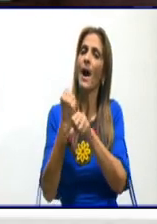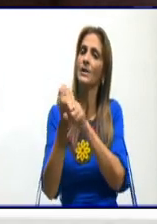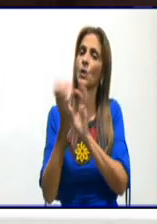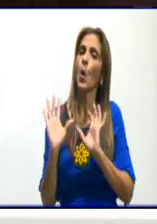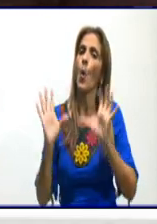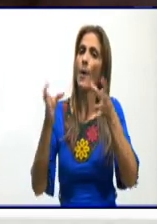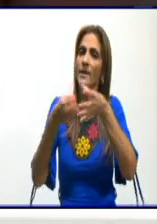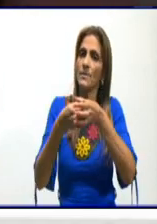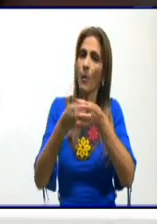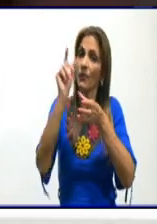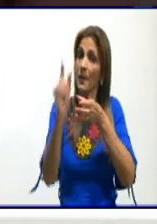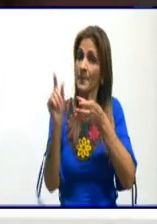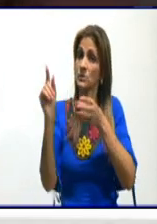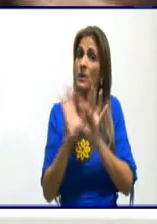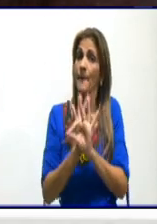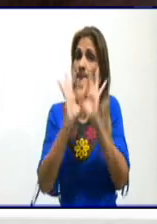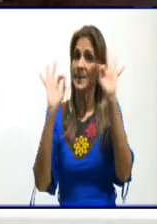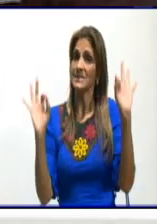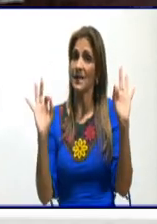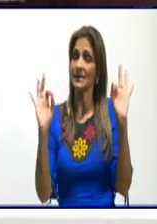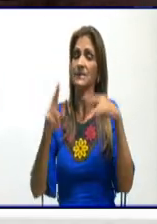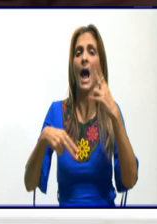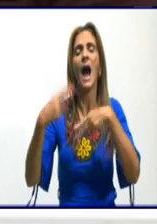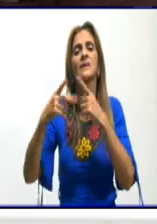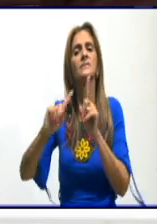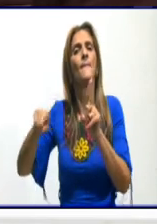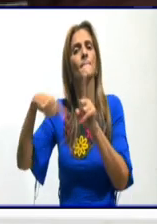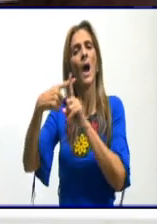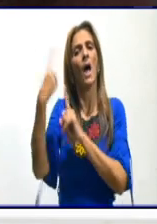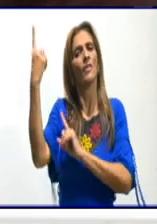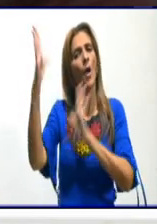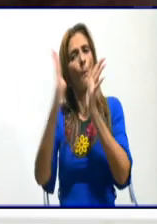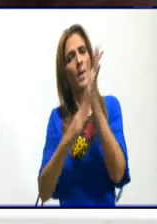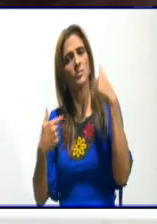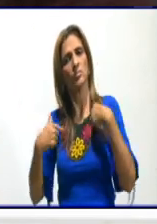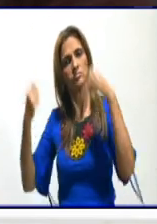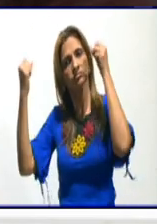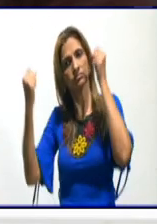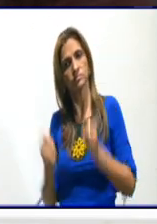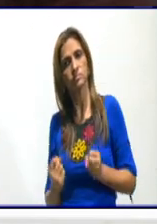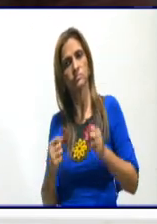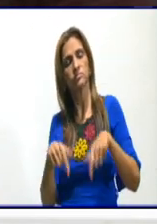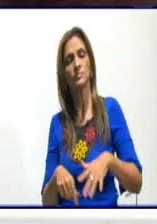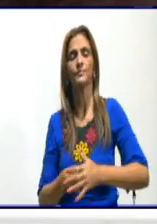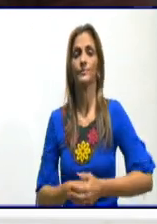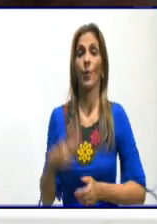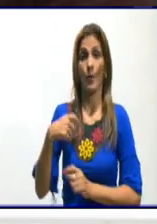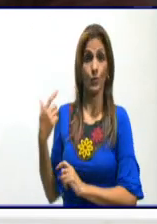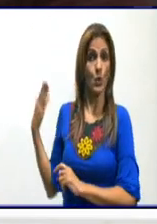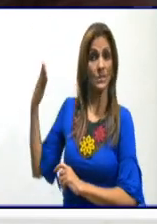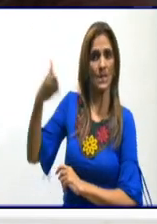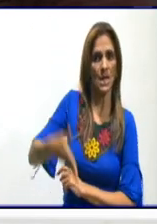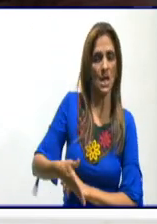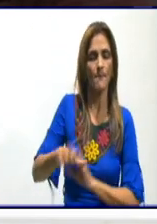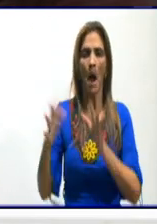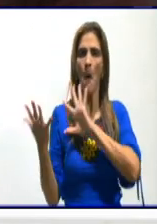mes. En los días en que yo llegué acá, se notificaban como promedio 46 casos al